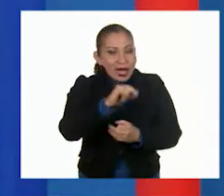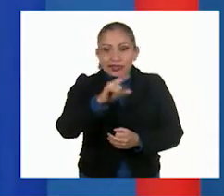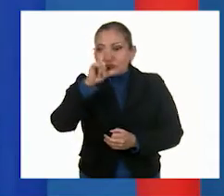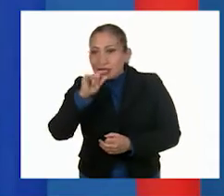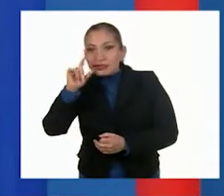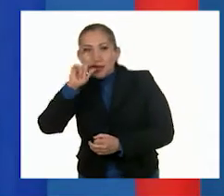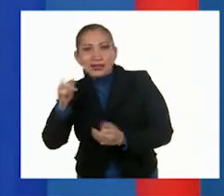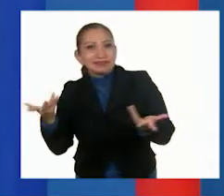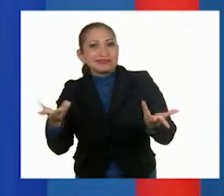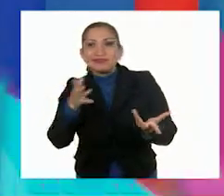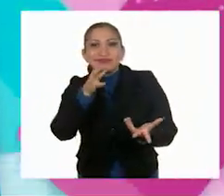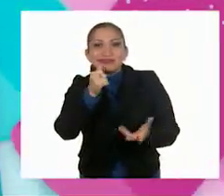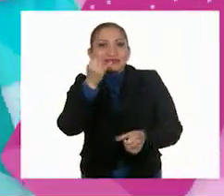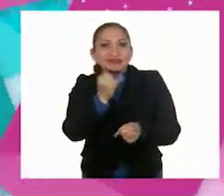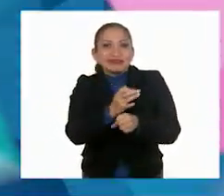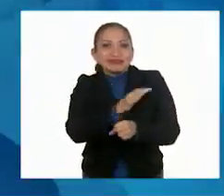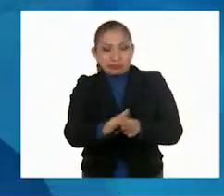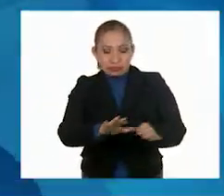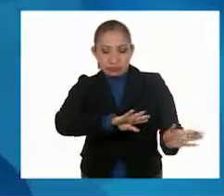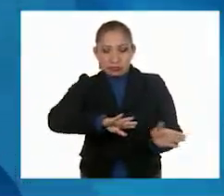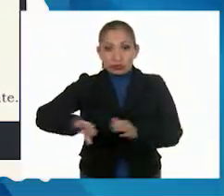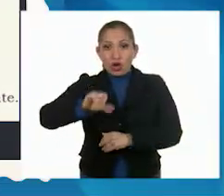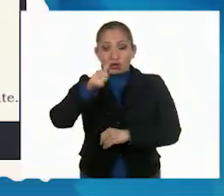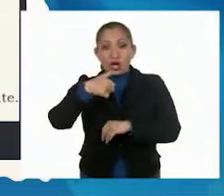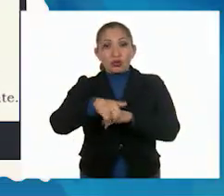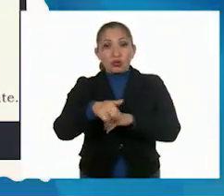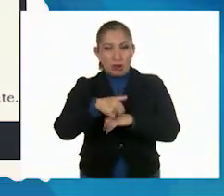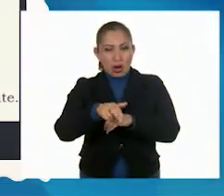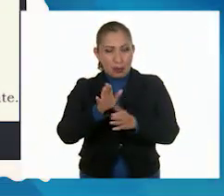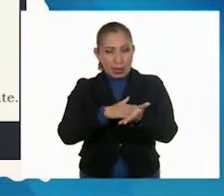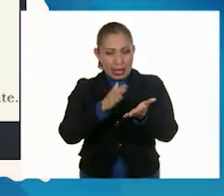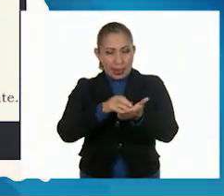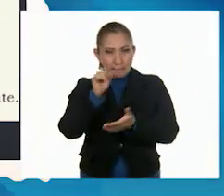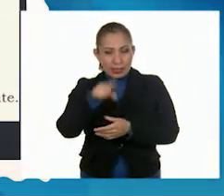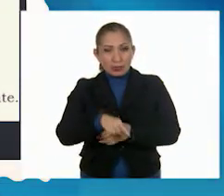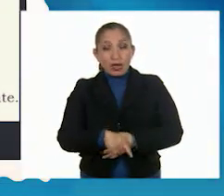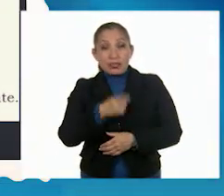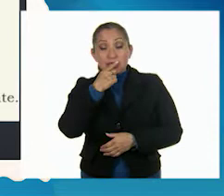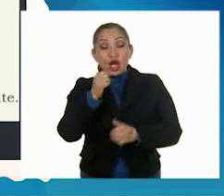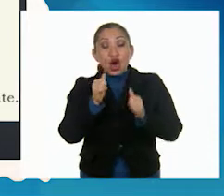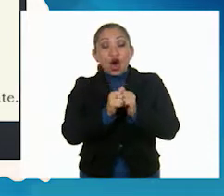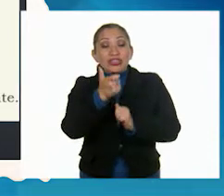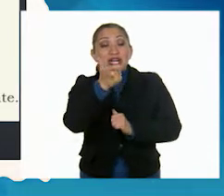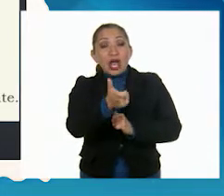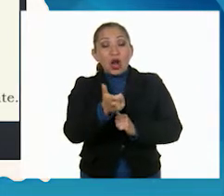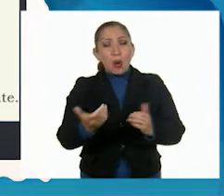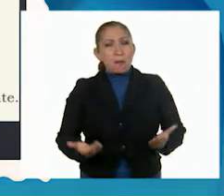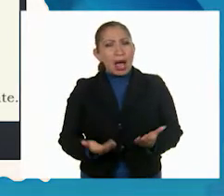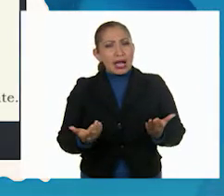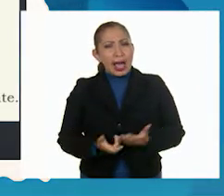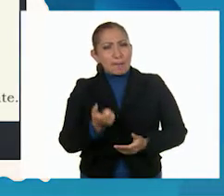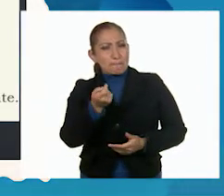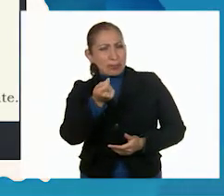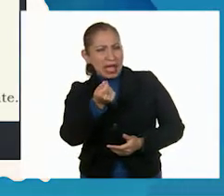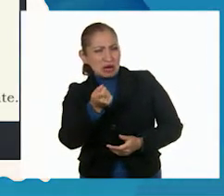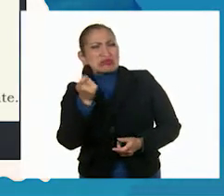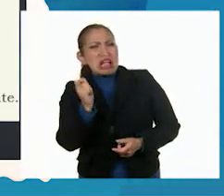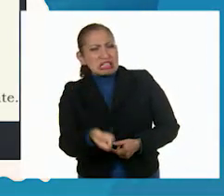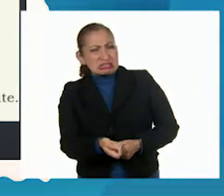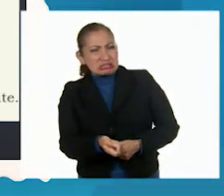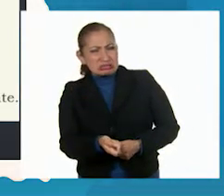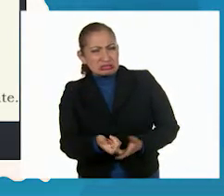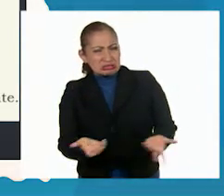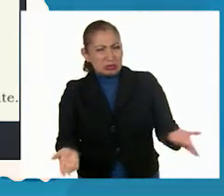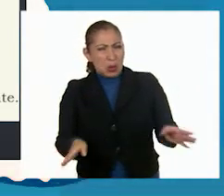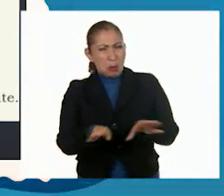bien. Vamos con otro ejemplo de la línea, de la página del libro, que dice, con dinero baila el perro. Uh-huh.